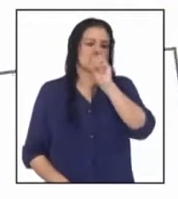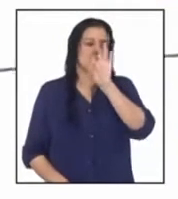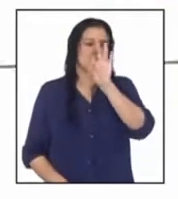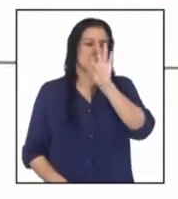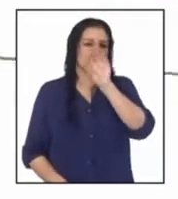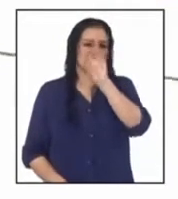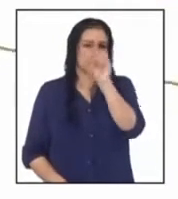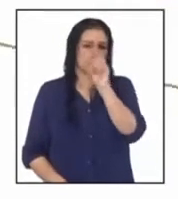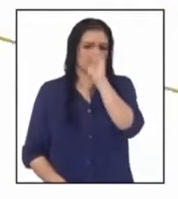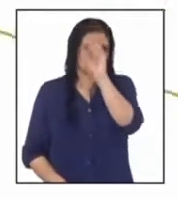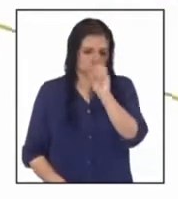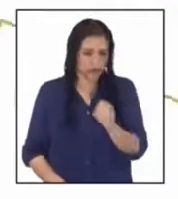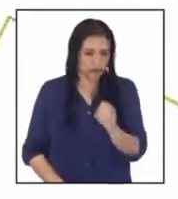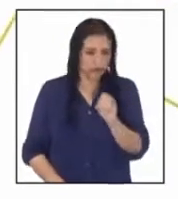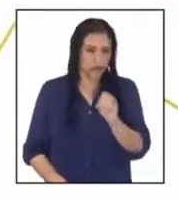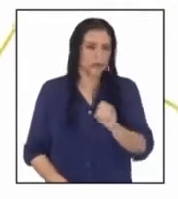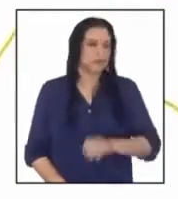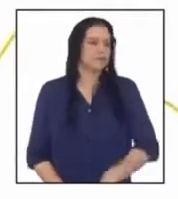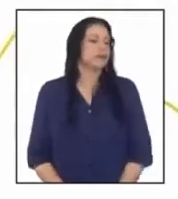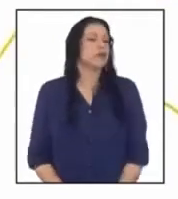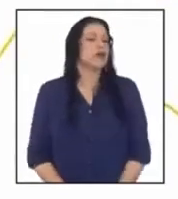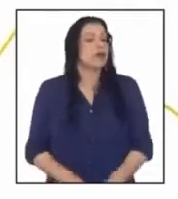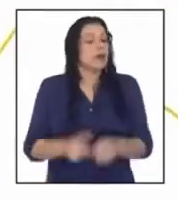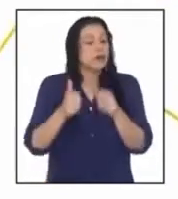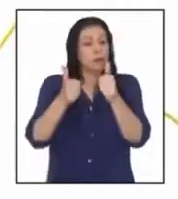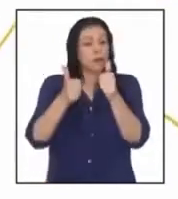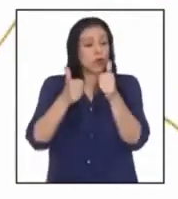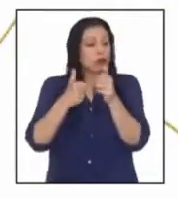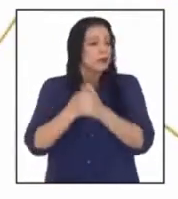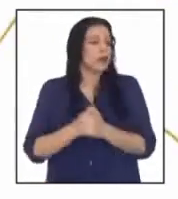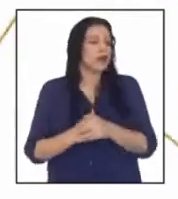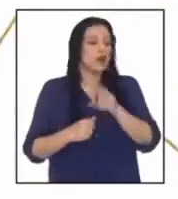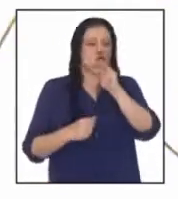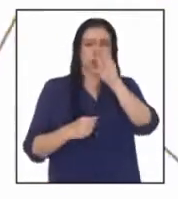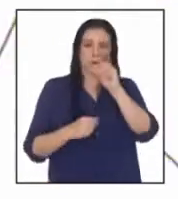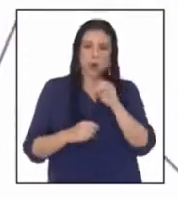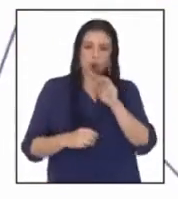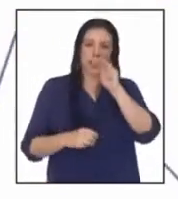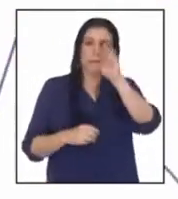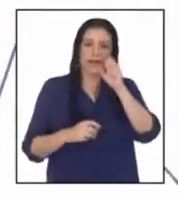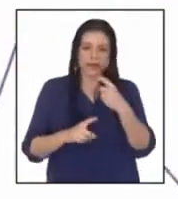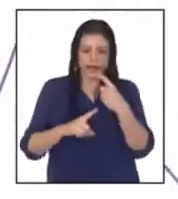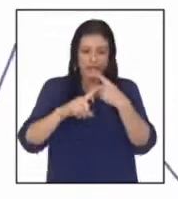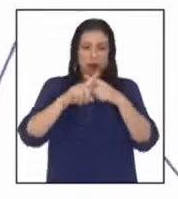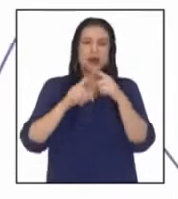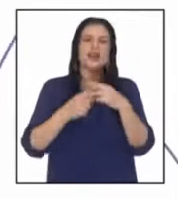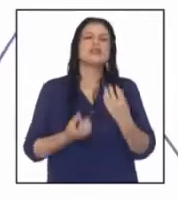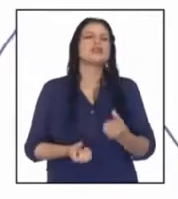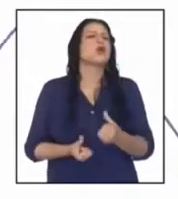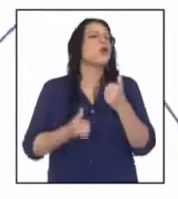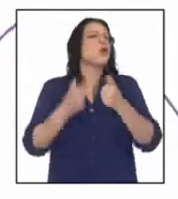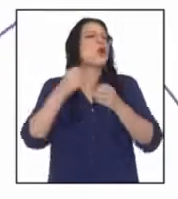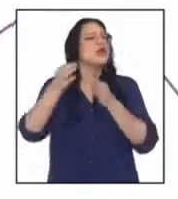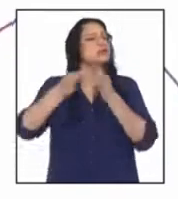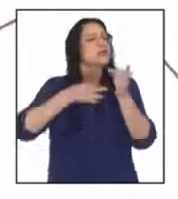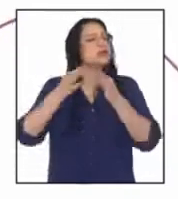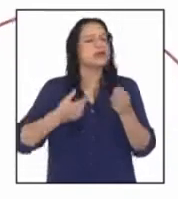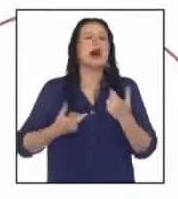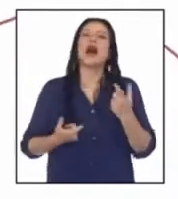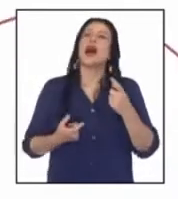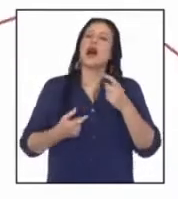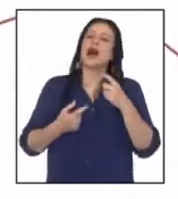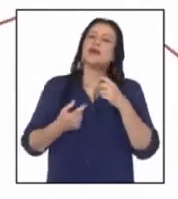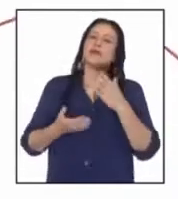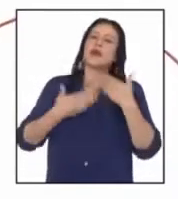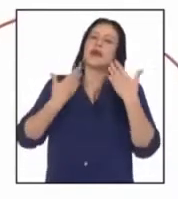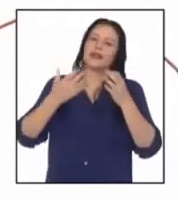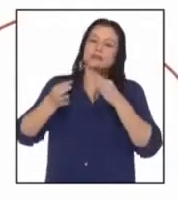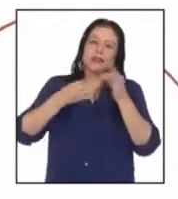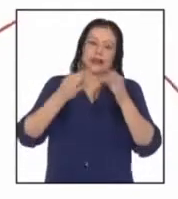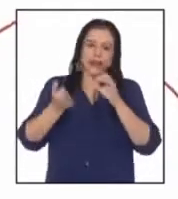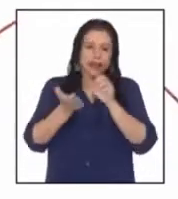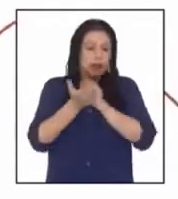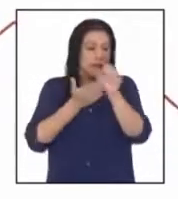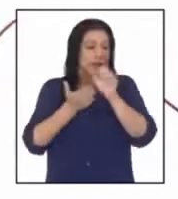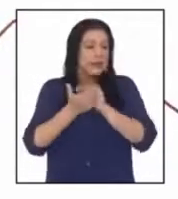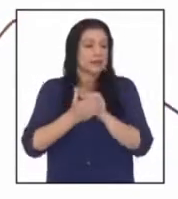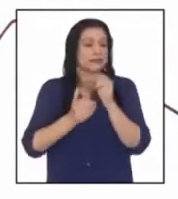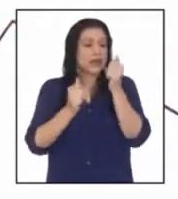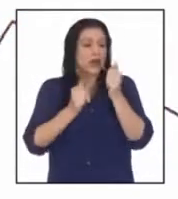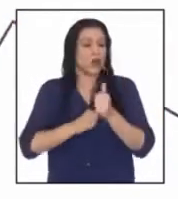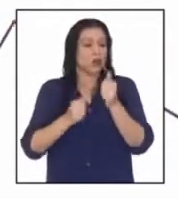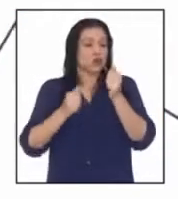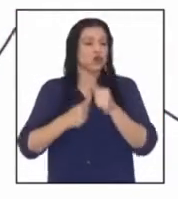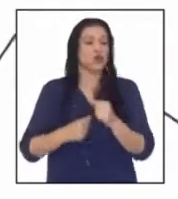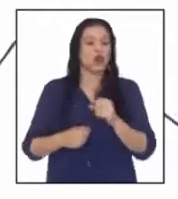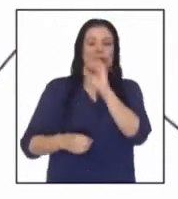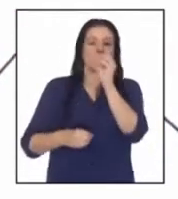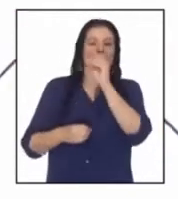106,09%. Bien, con estas medidas, ¿qué interpretaciones pueden hacer? Que durante el mes de agosto el promedio del nivel de saturación